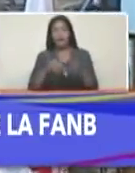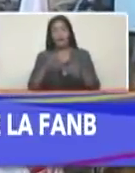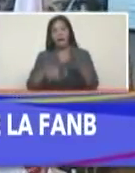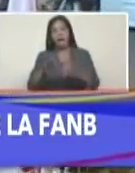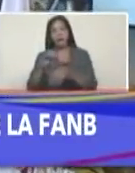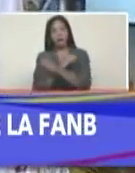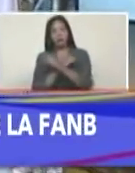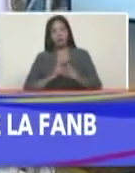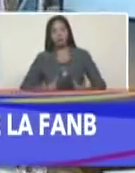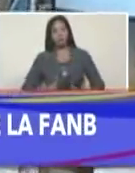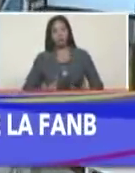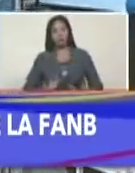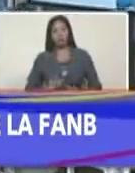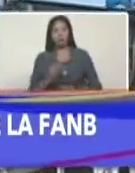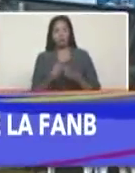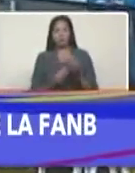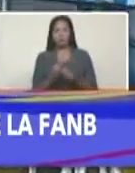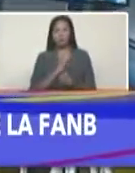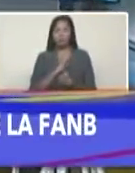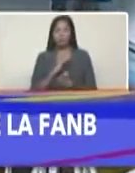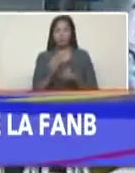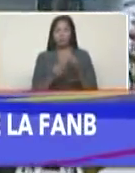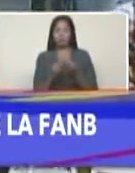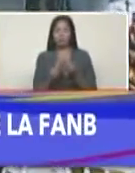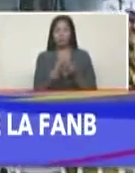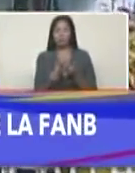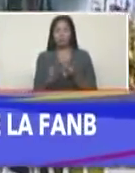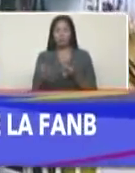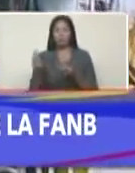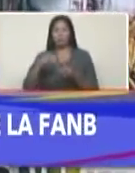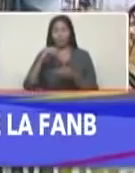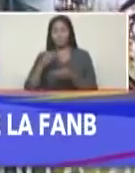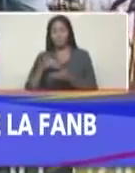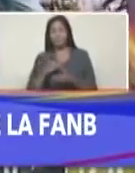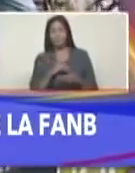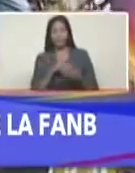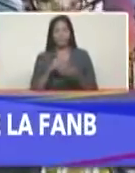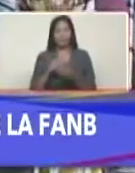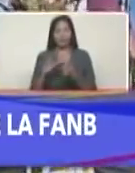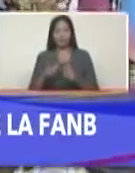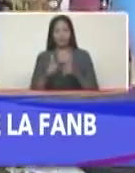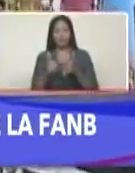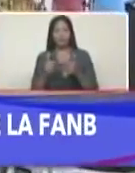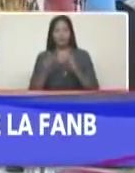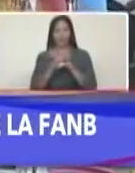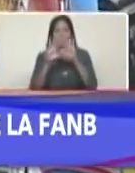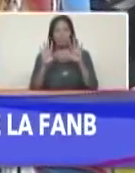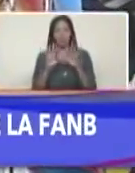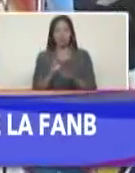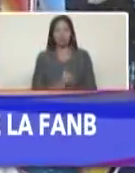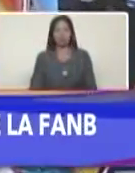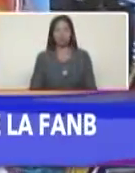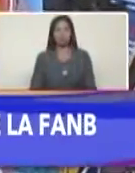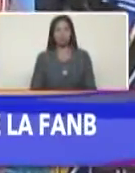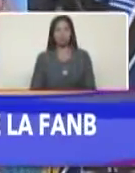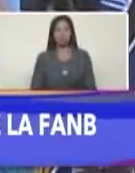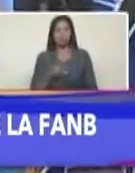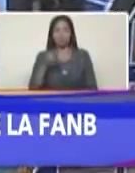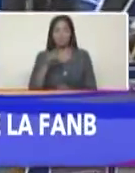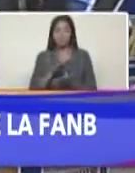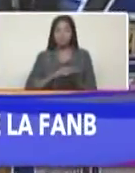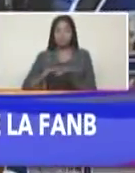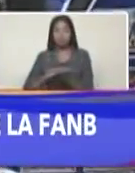planta para hacerlas en serie. Lo correcto. Conversamos esta mañana de manera fresca. Son las soluciones que van